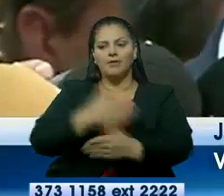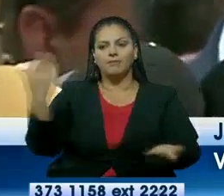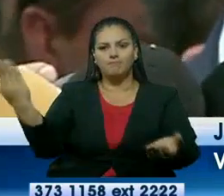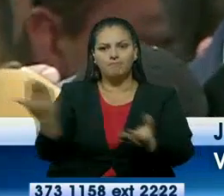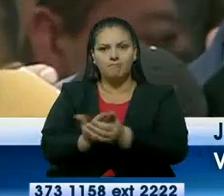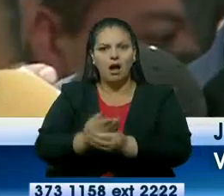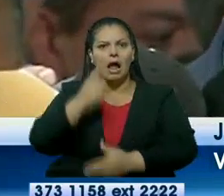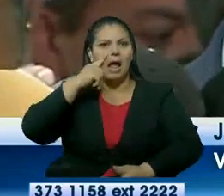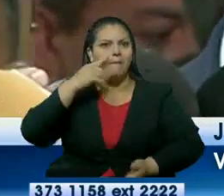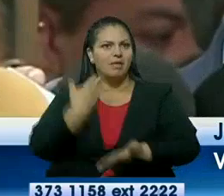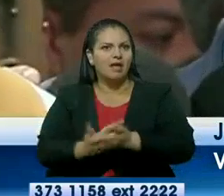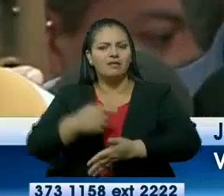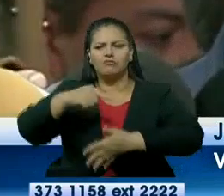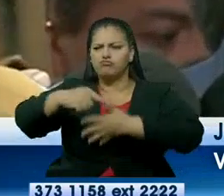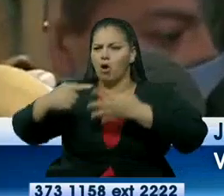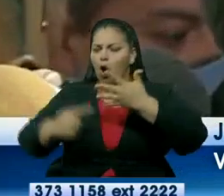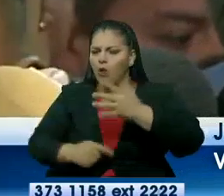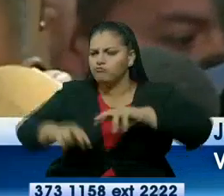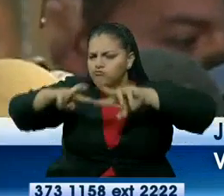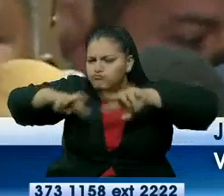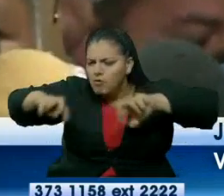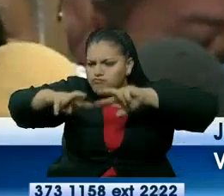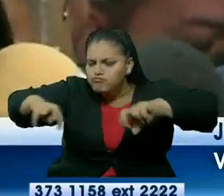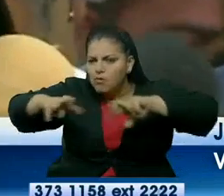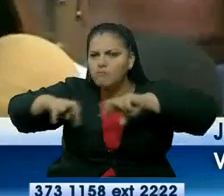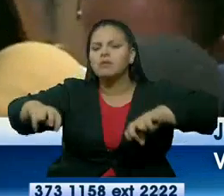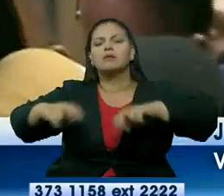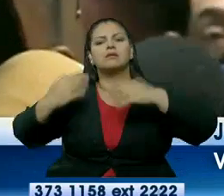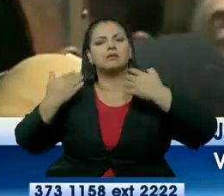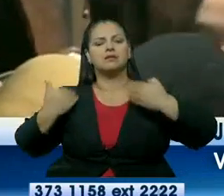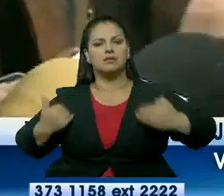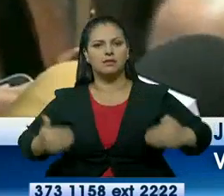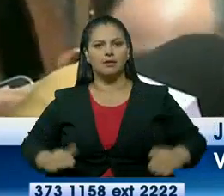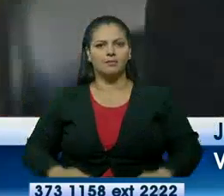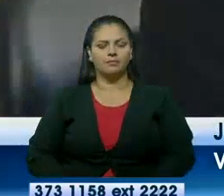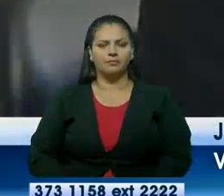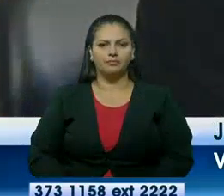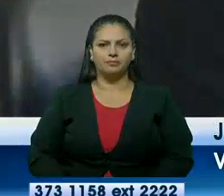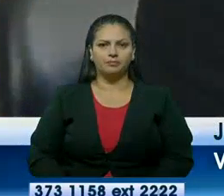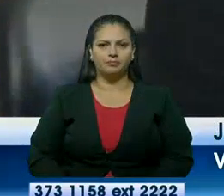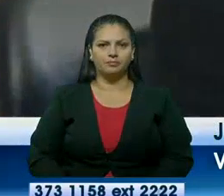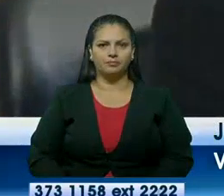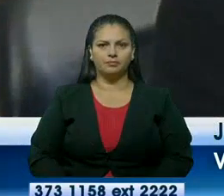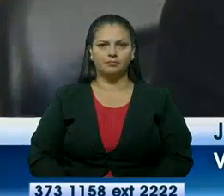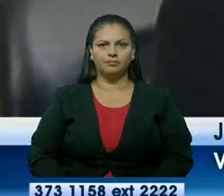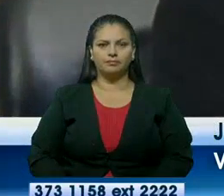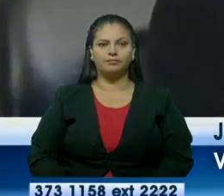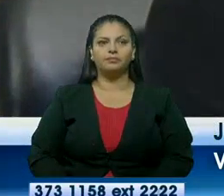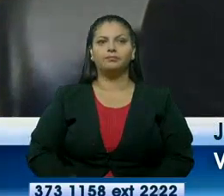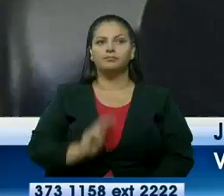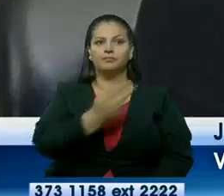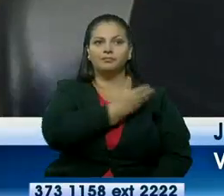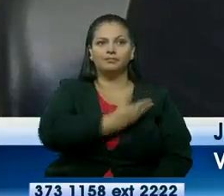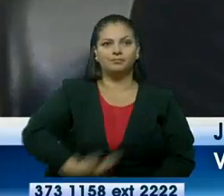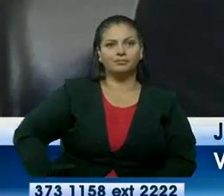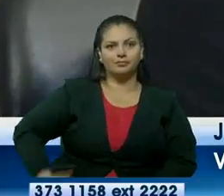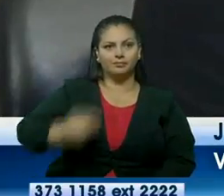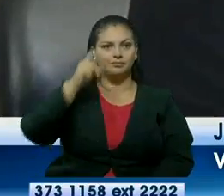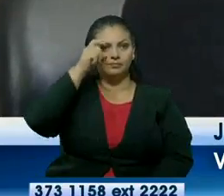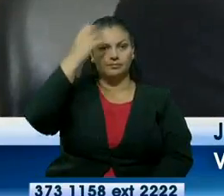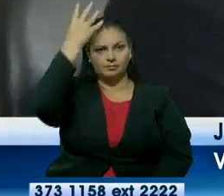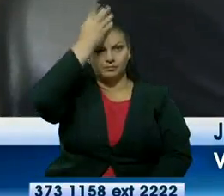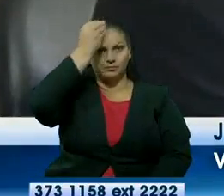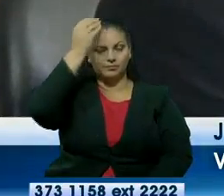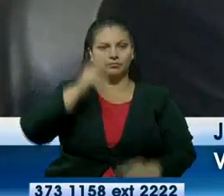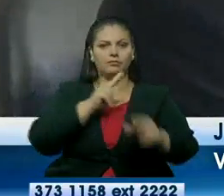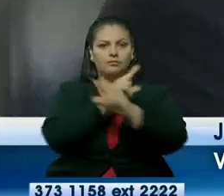convicción y en las evidencias que se han recabado a lo largo de esta investigación. Quien también reaccionó fue el vicepresidente de la República mediante